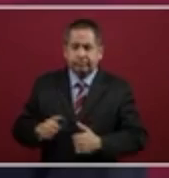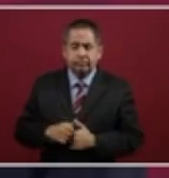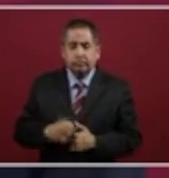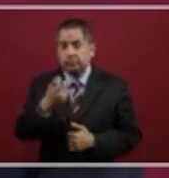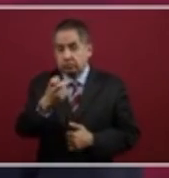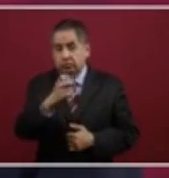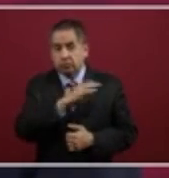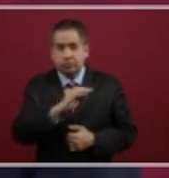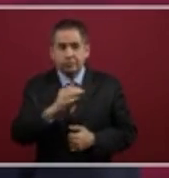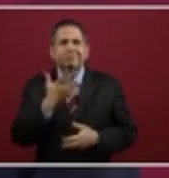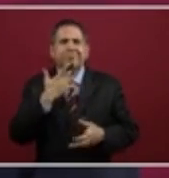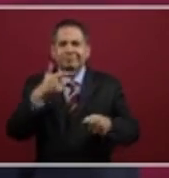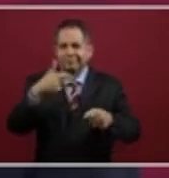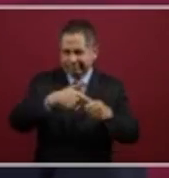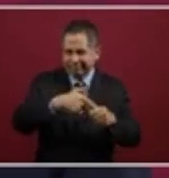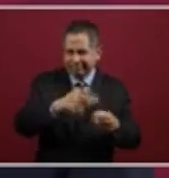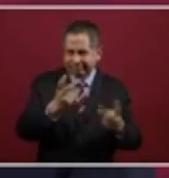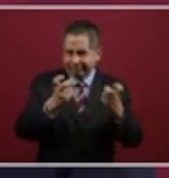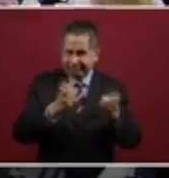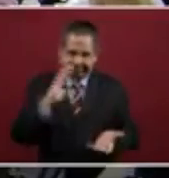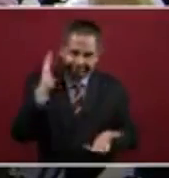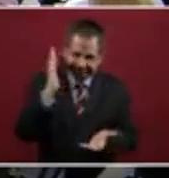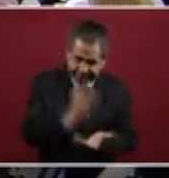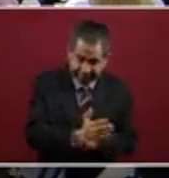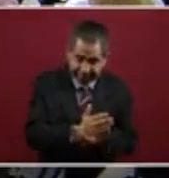huachicol, de que